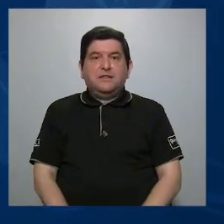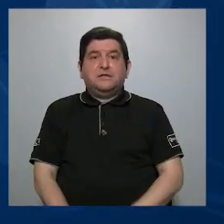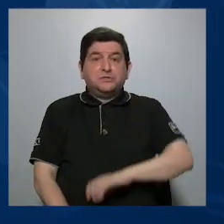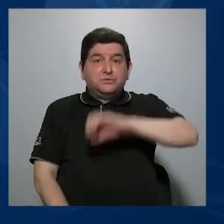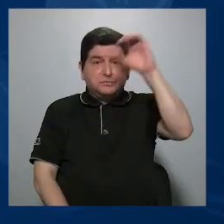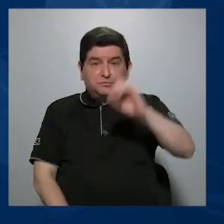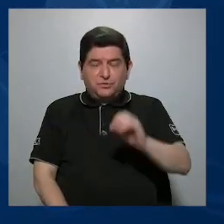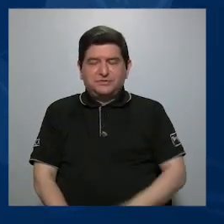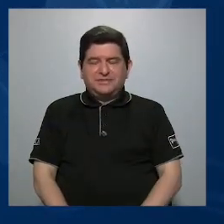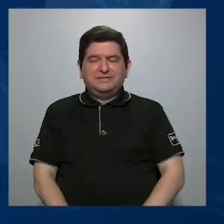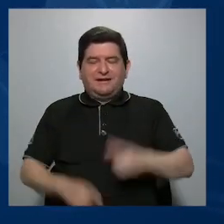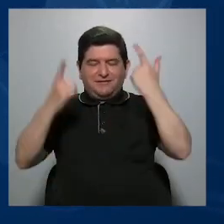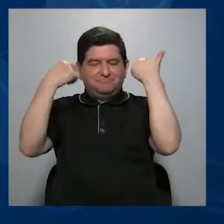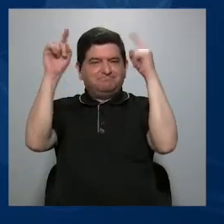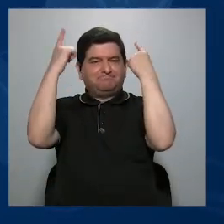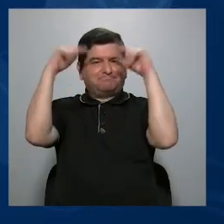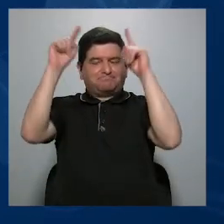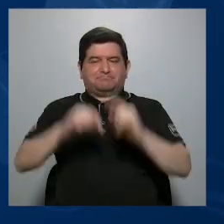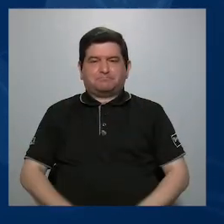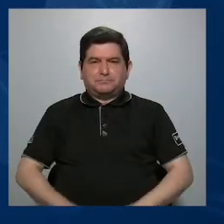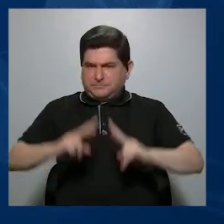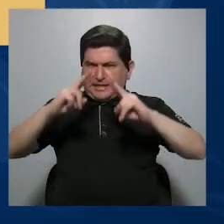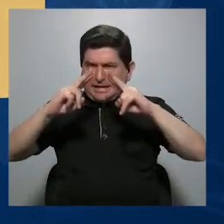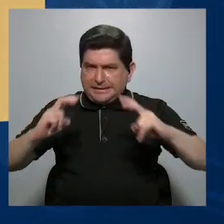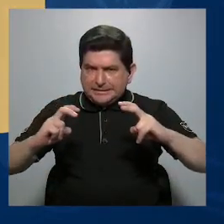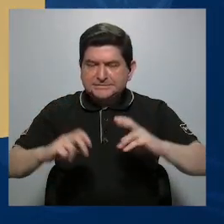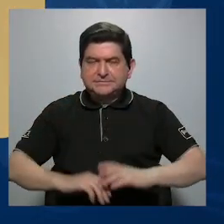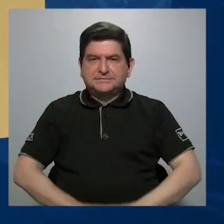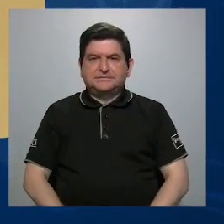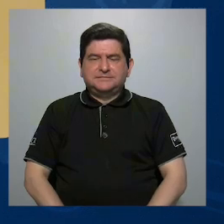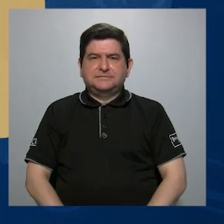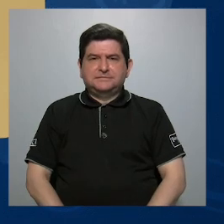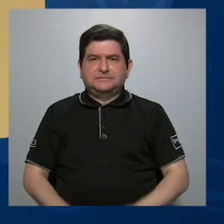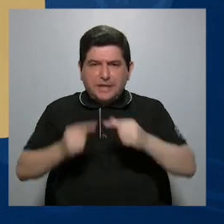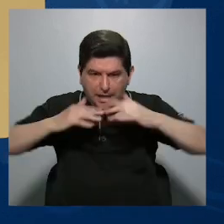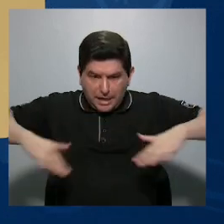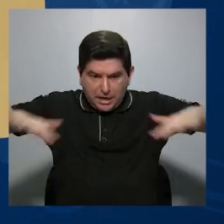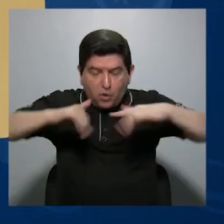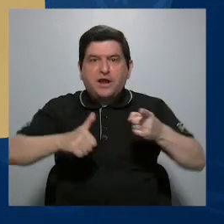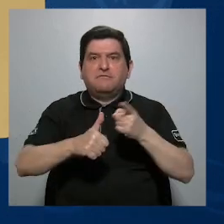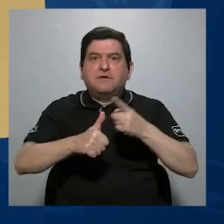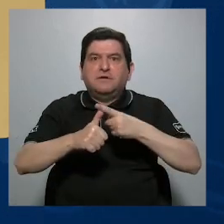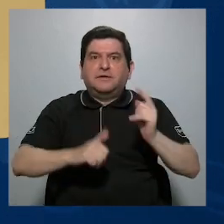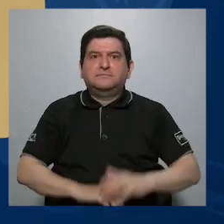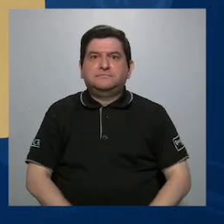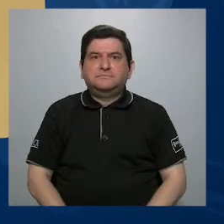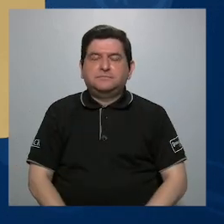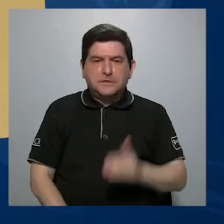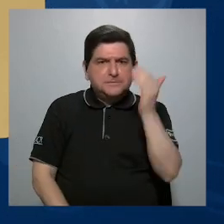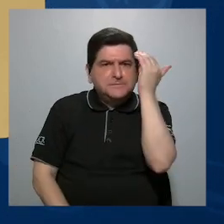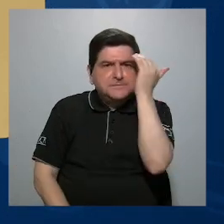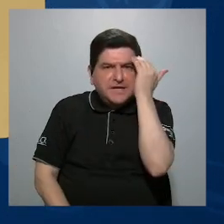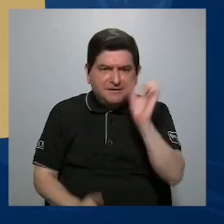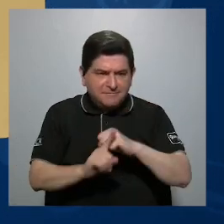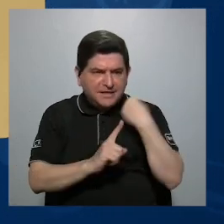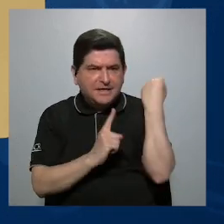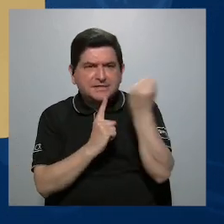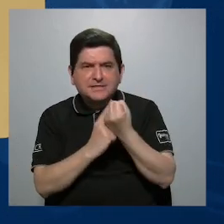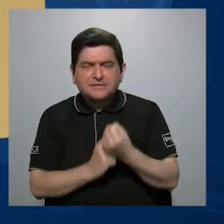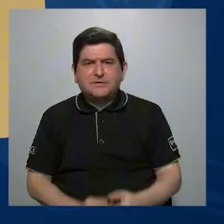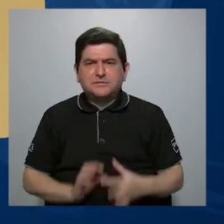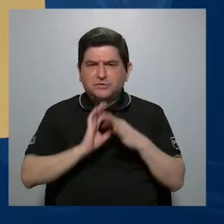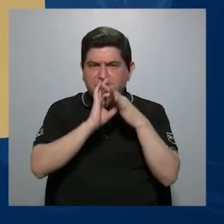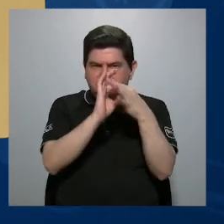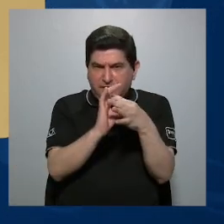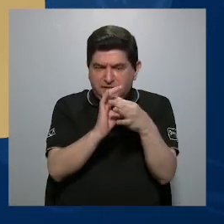lleven la probabilidad de un buen éxito? Examinemos. Geografía, en primer lugar, para conocer la